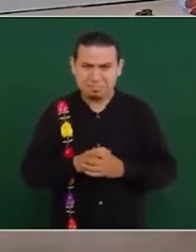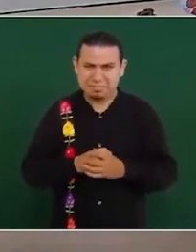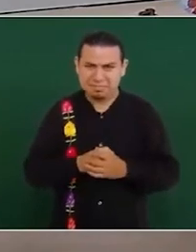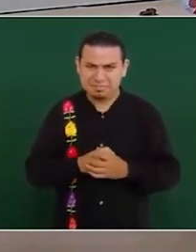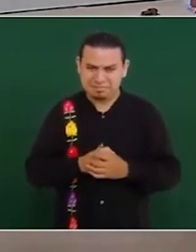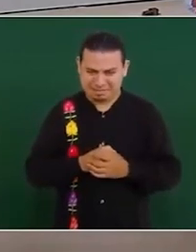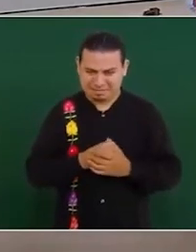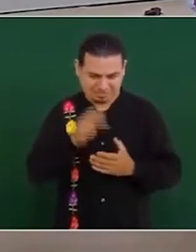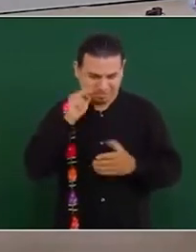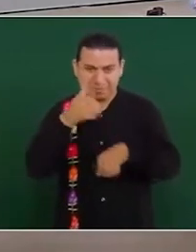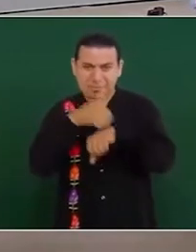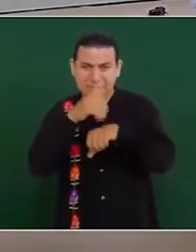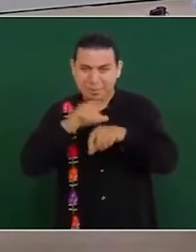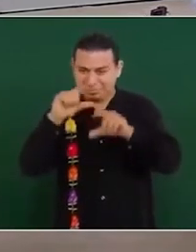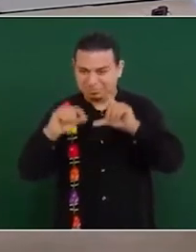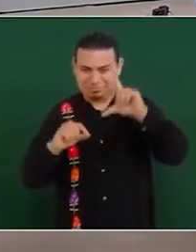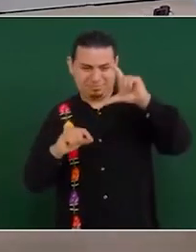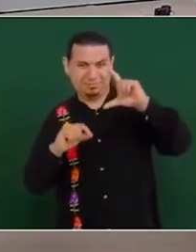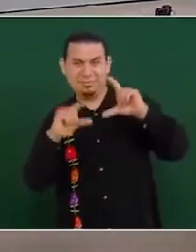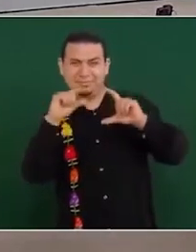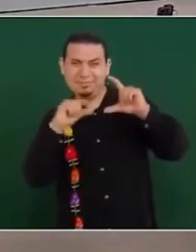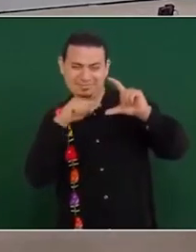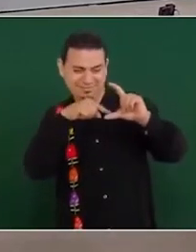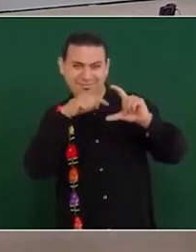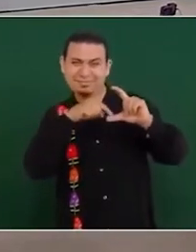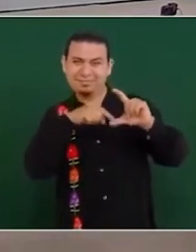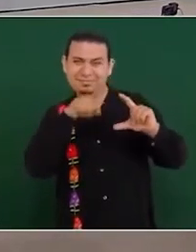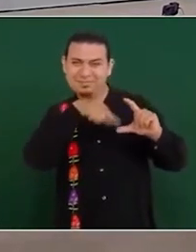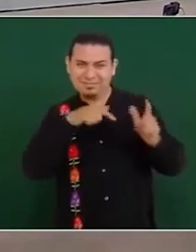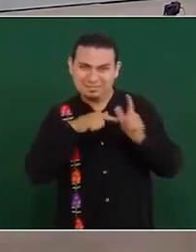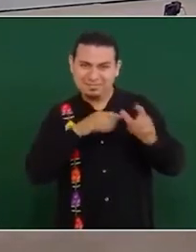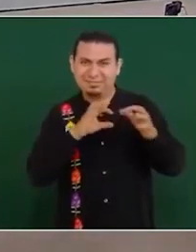Nada más es para, porque es que a lo mejor